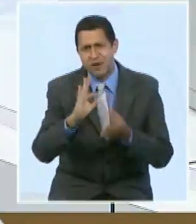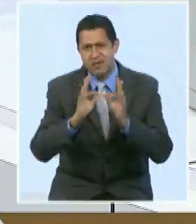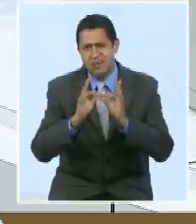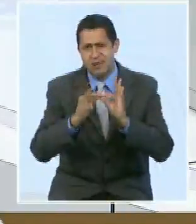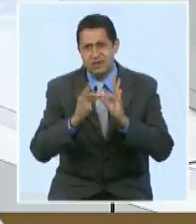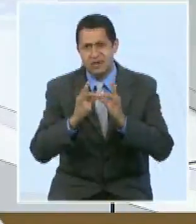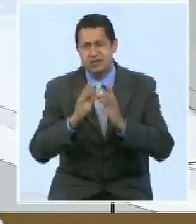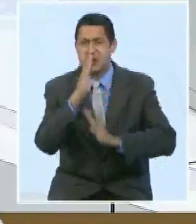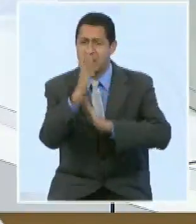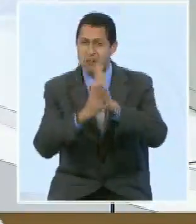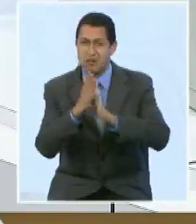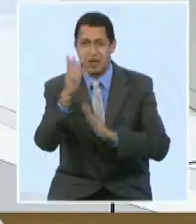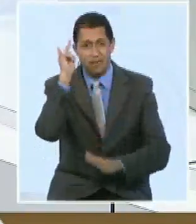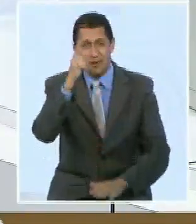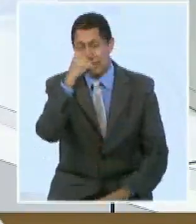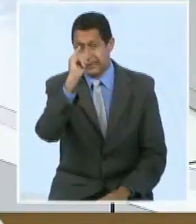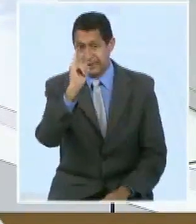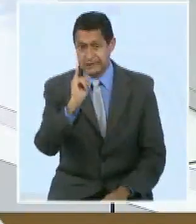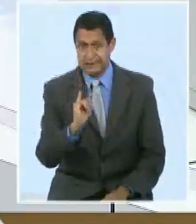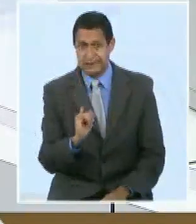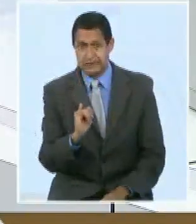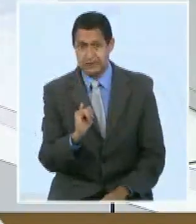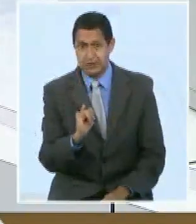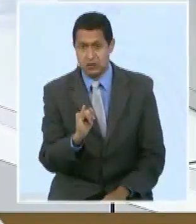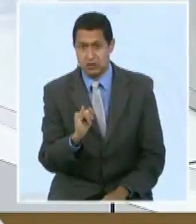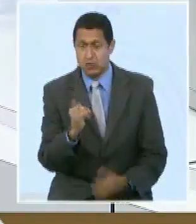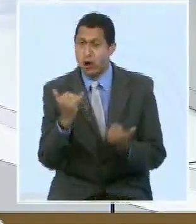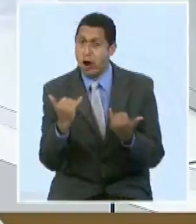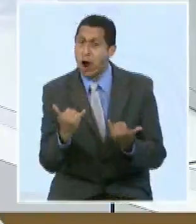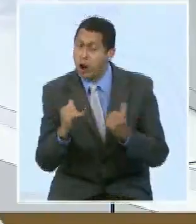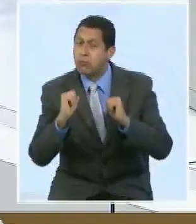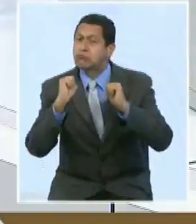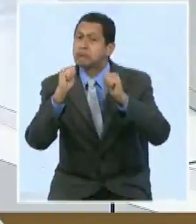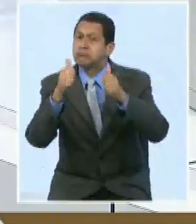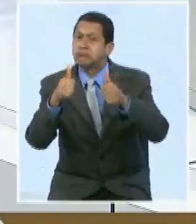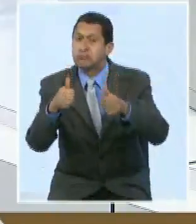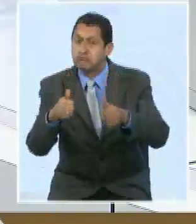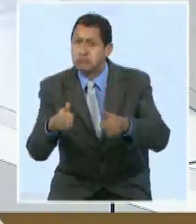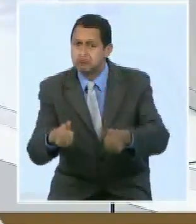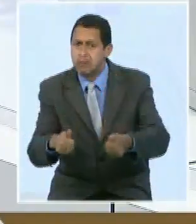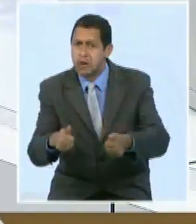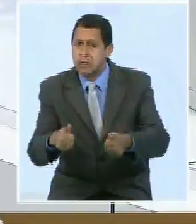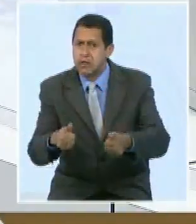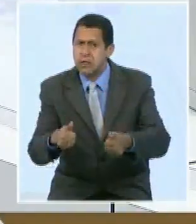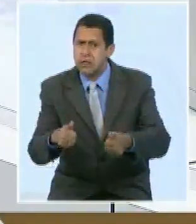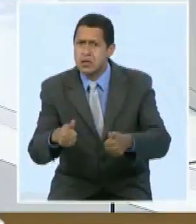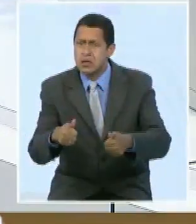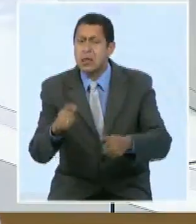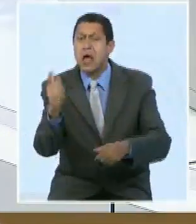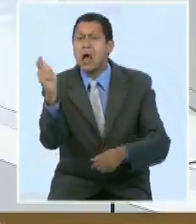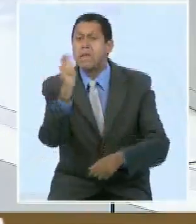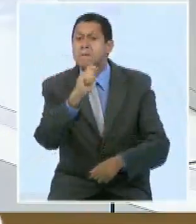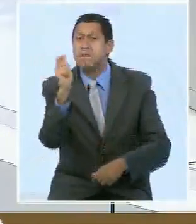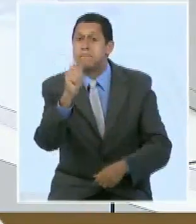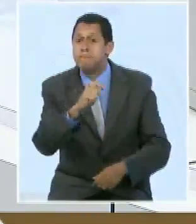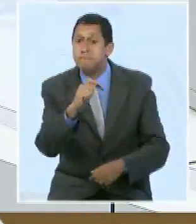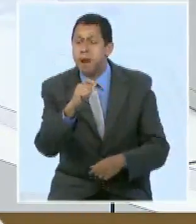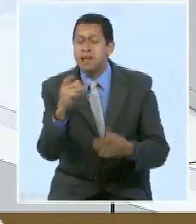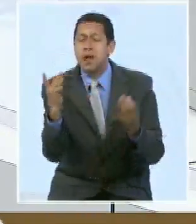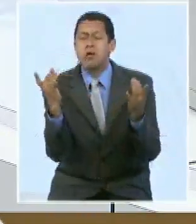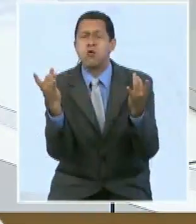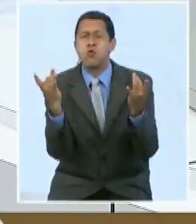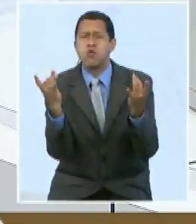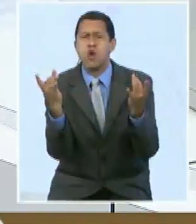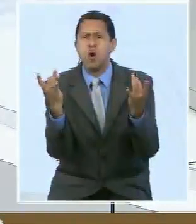siempre en interpretación de lengua de señas el profesor género y rumbo y vamos a comenzar porque en el mes del yoga la